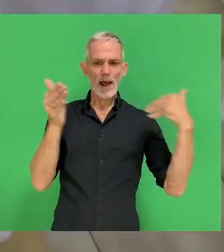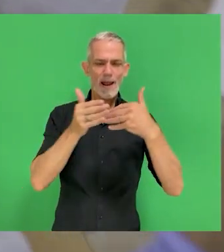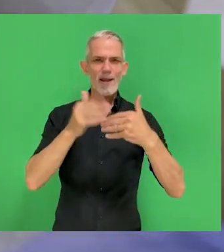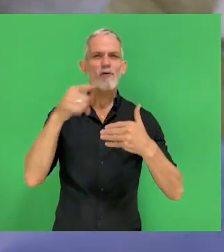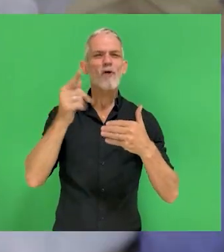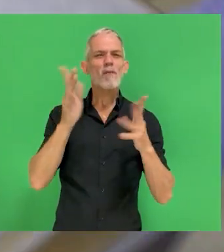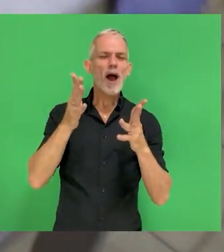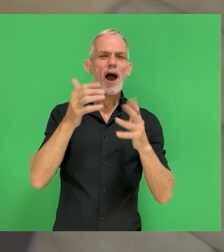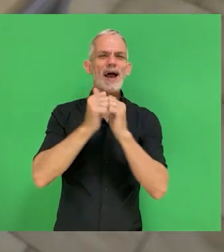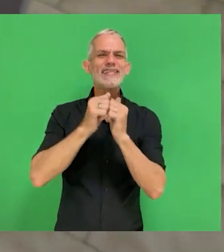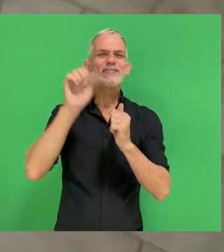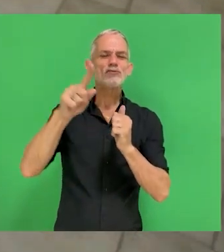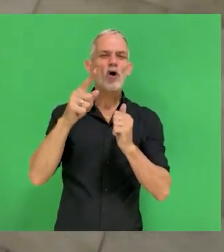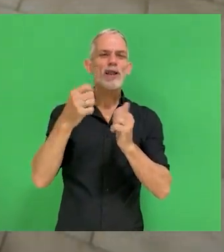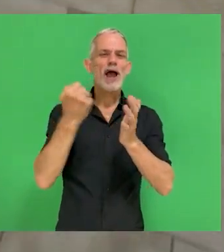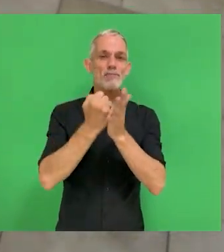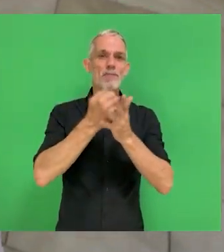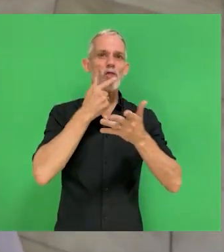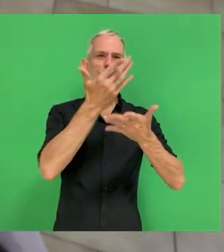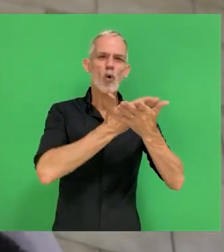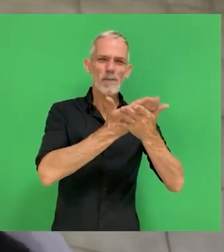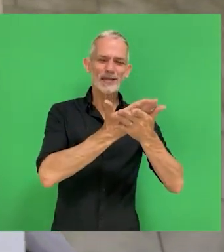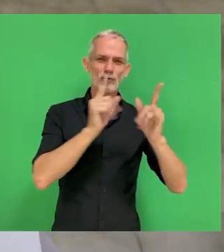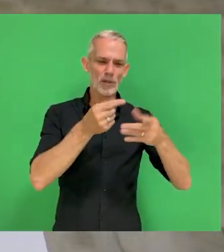otra manera a los documentos.